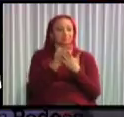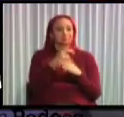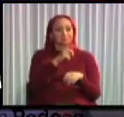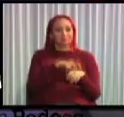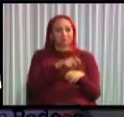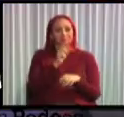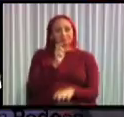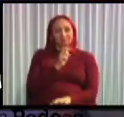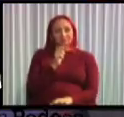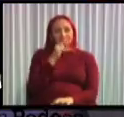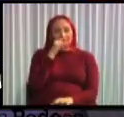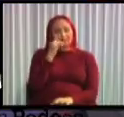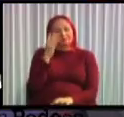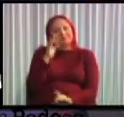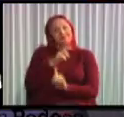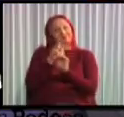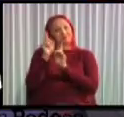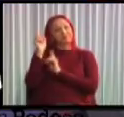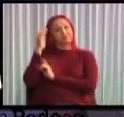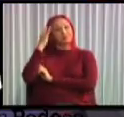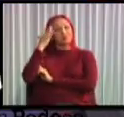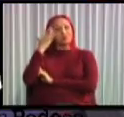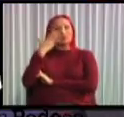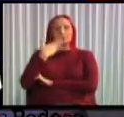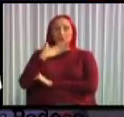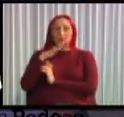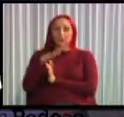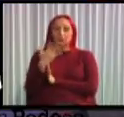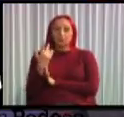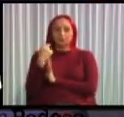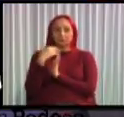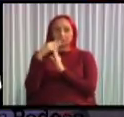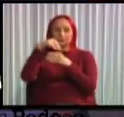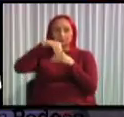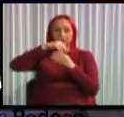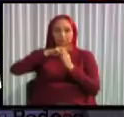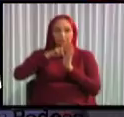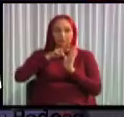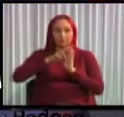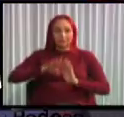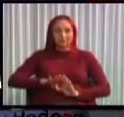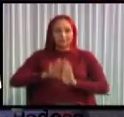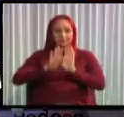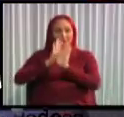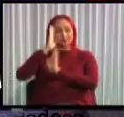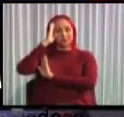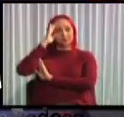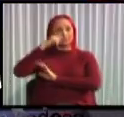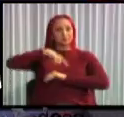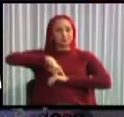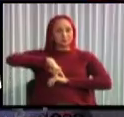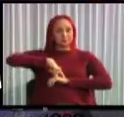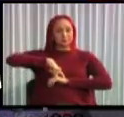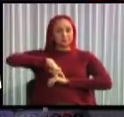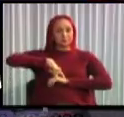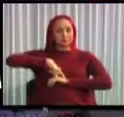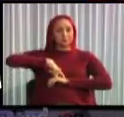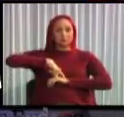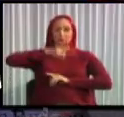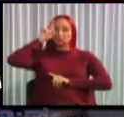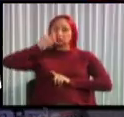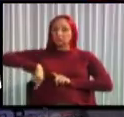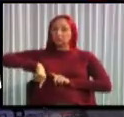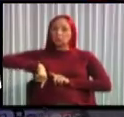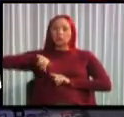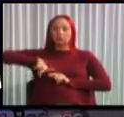tiempo que necesitan los chicos, pero me parece que por ahí anda, ponerles reglas claras, porque en estos tiempos tampoco los podemos